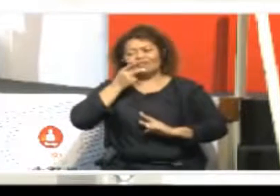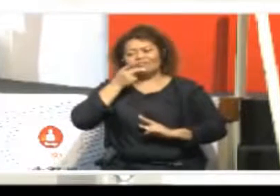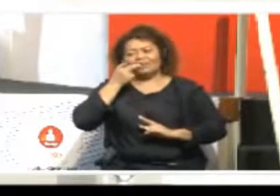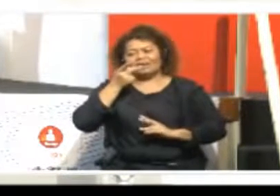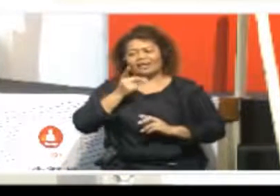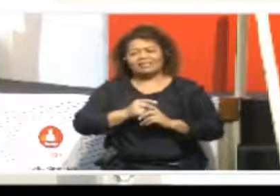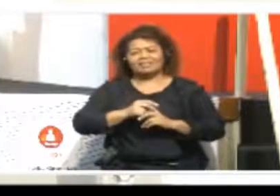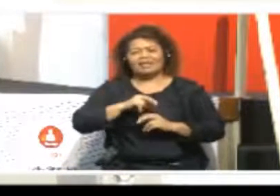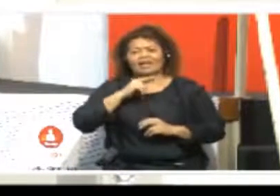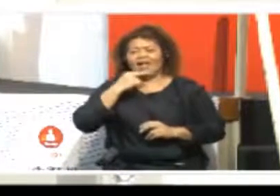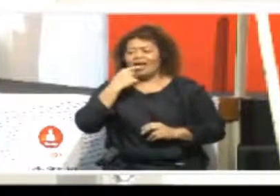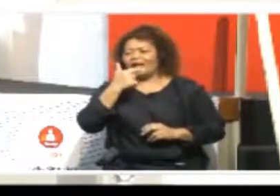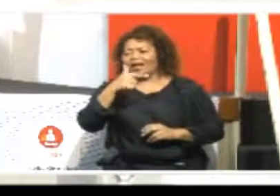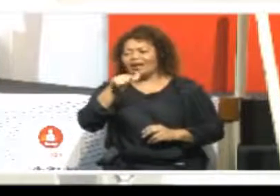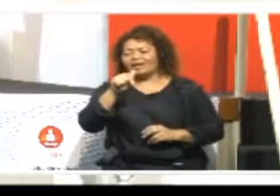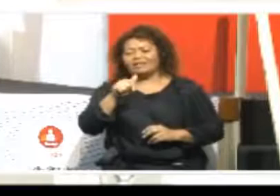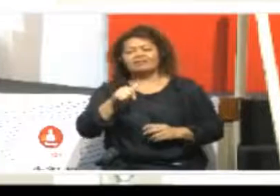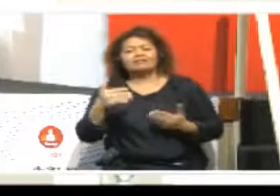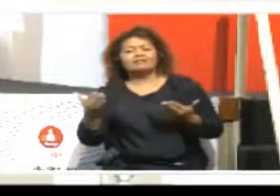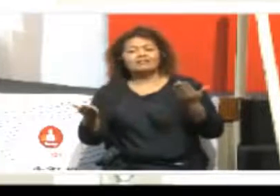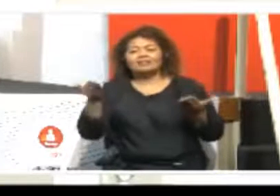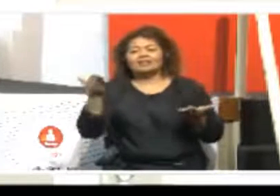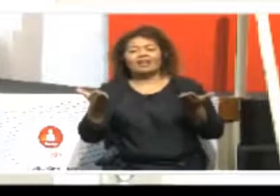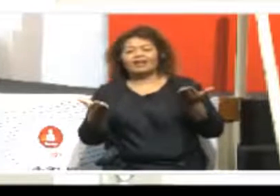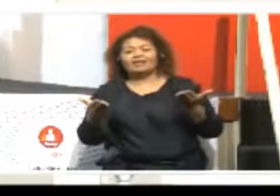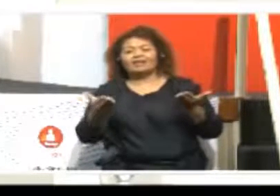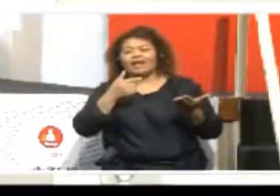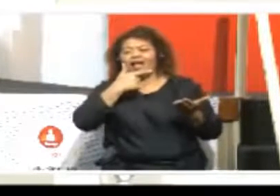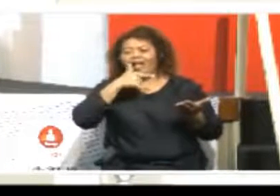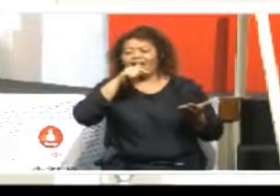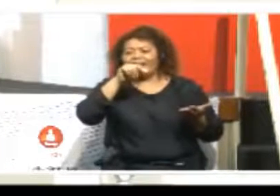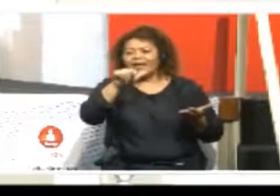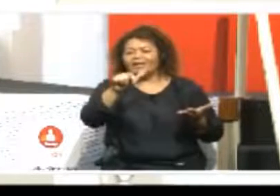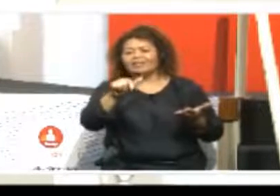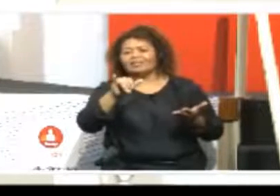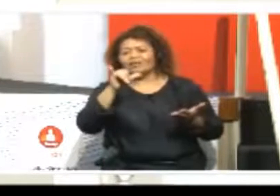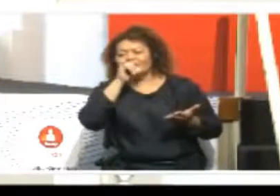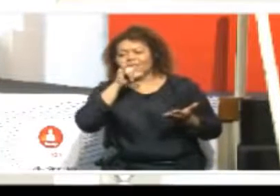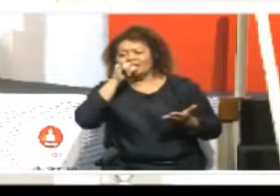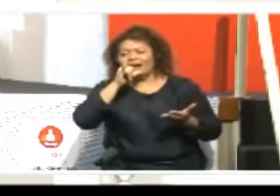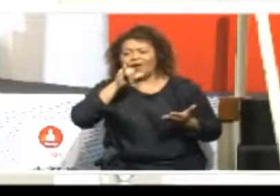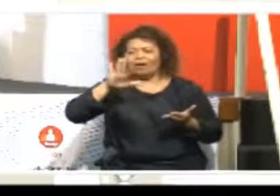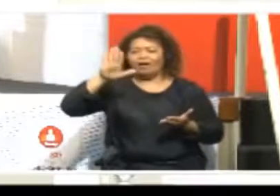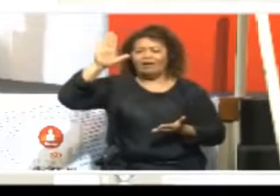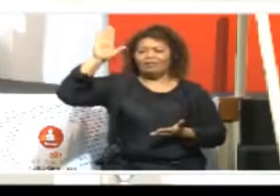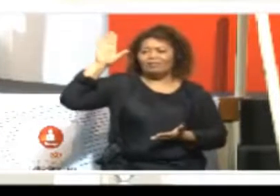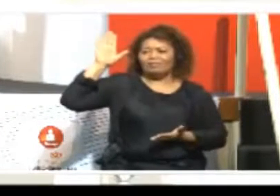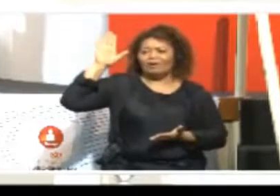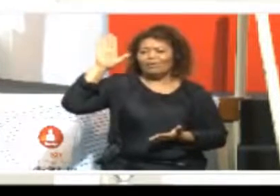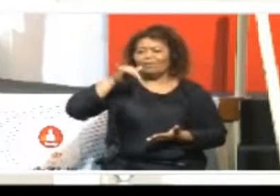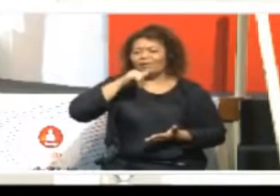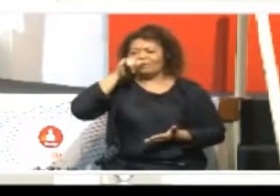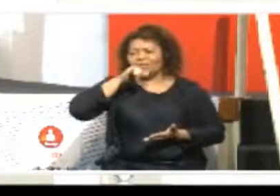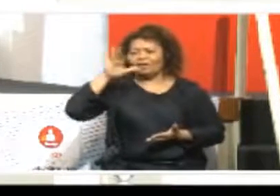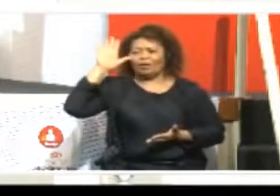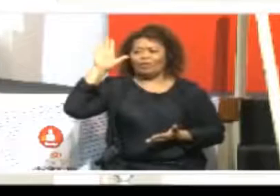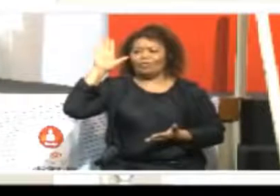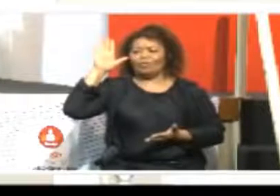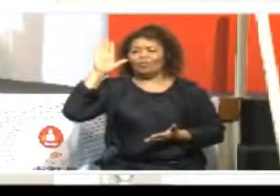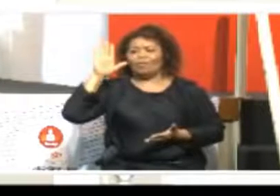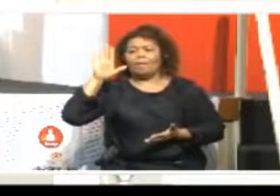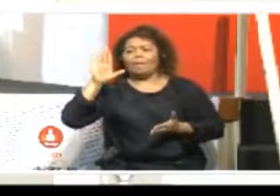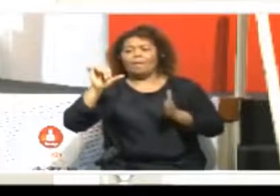Entonces, no sé si quiere levantar la mano quienes lo prefieren en español y quienes lo prefieren en inglés. Primero en